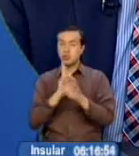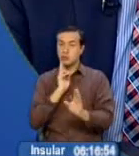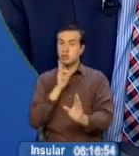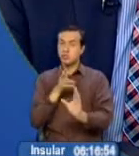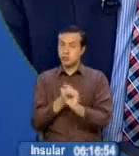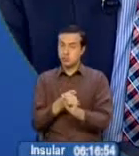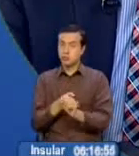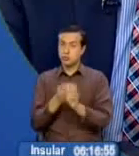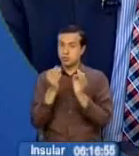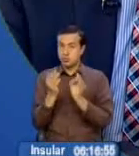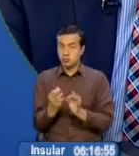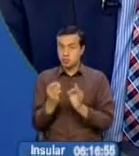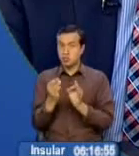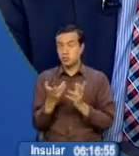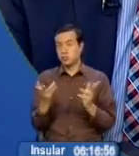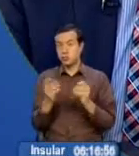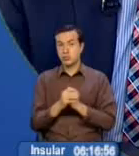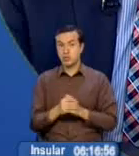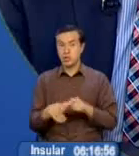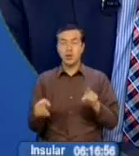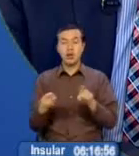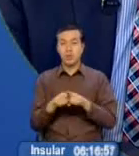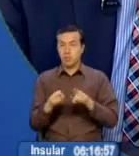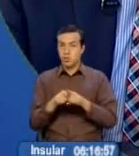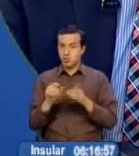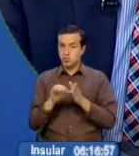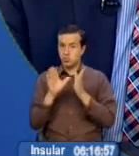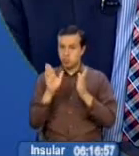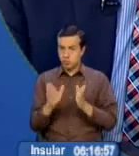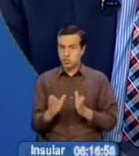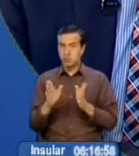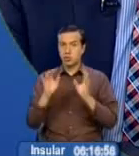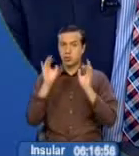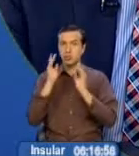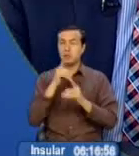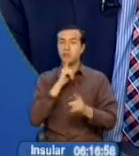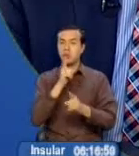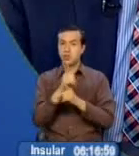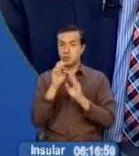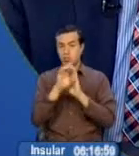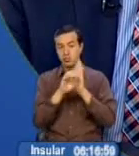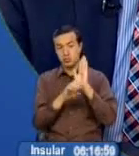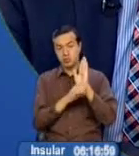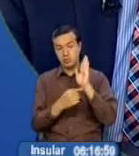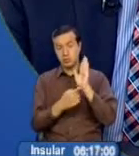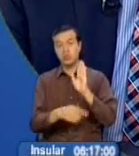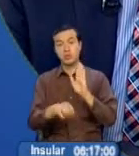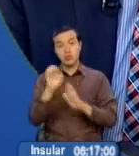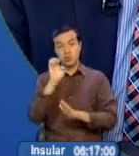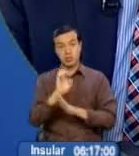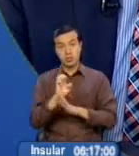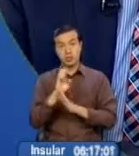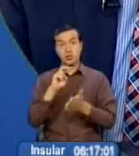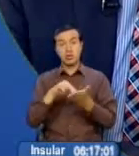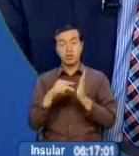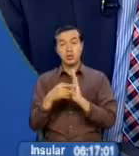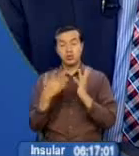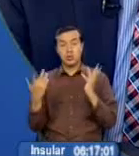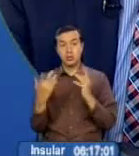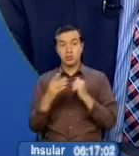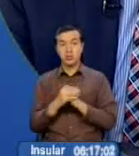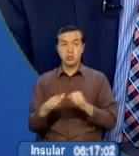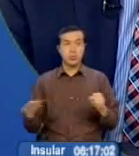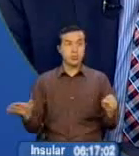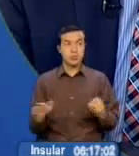participación. No de otra manera, a la manera ciudadana, a la manera que reza la Constitución ecuatoriana. Es decir, con la